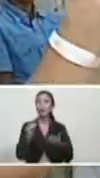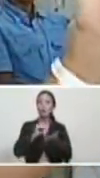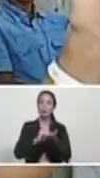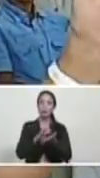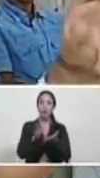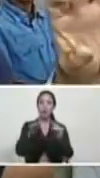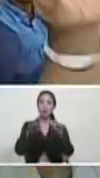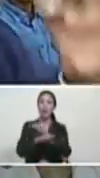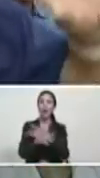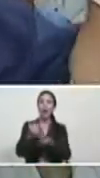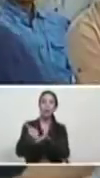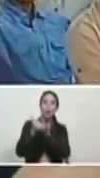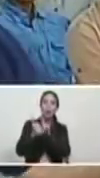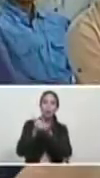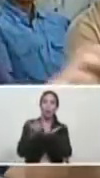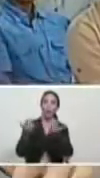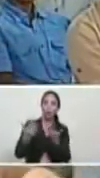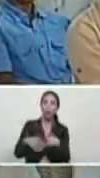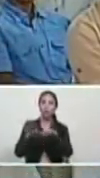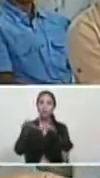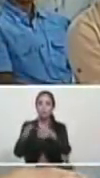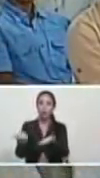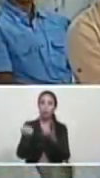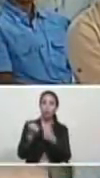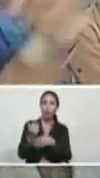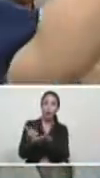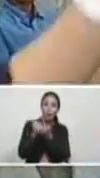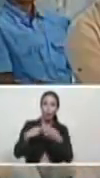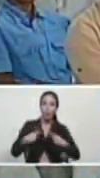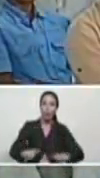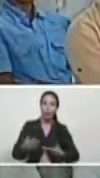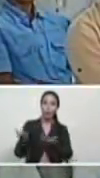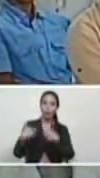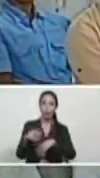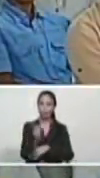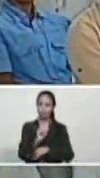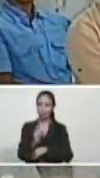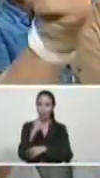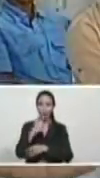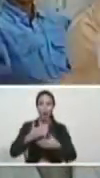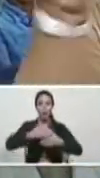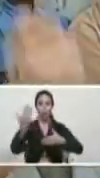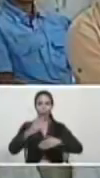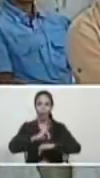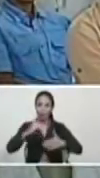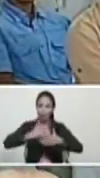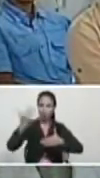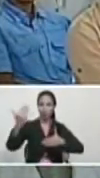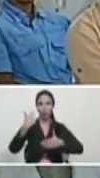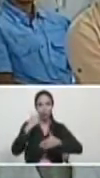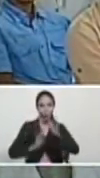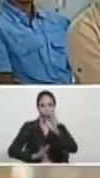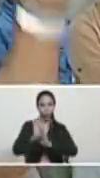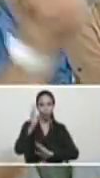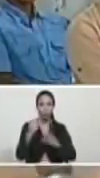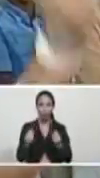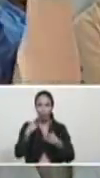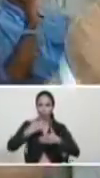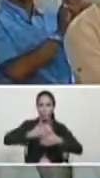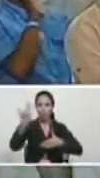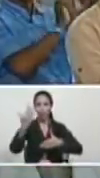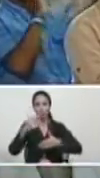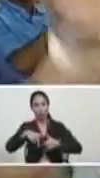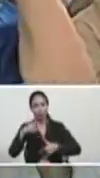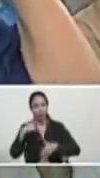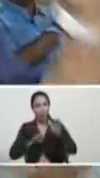ayuda, la injerencia disfrazada y ayuda. Que nos levanten el bloqueo y verán nuestras capacidades. Más nada. Venezuela